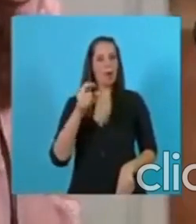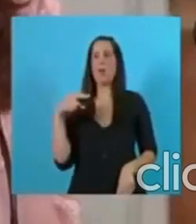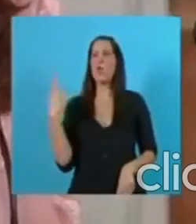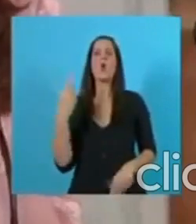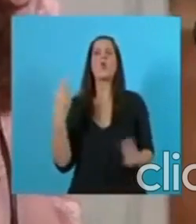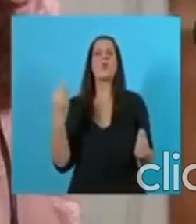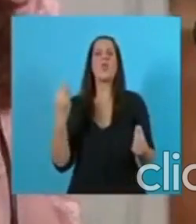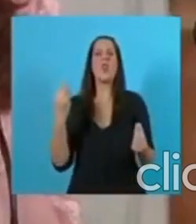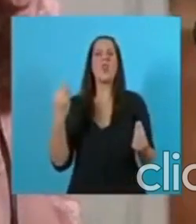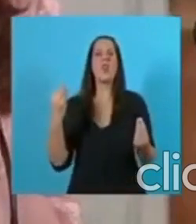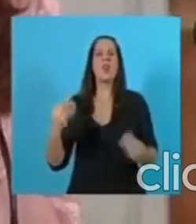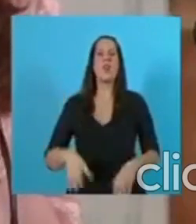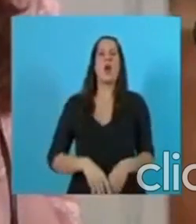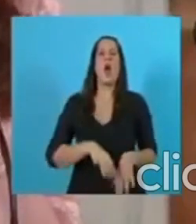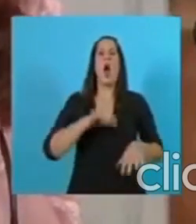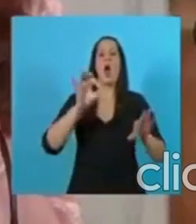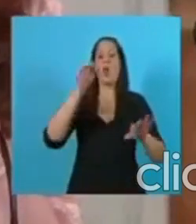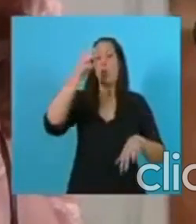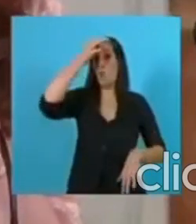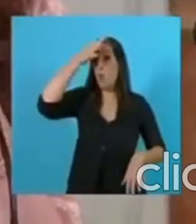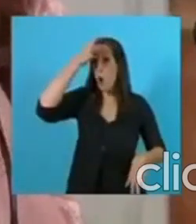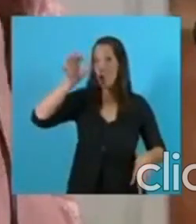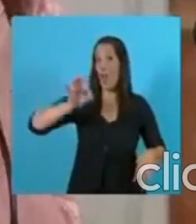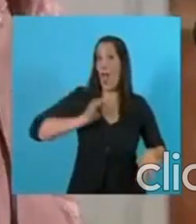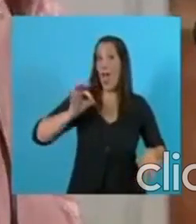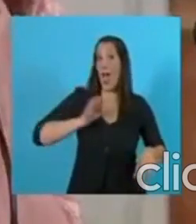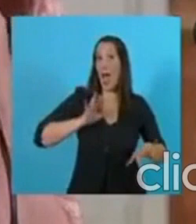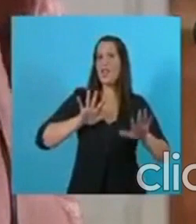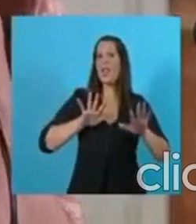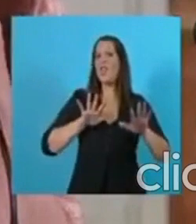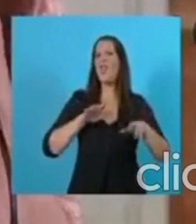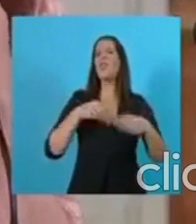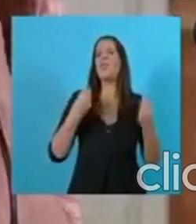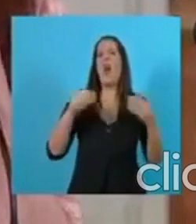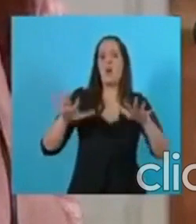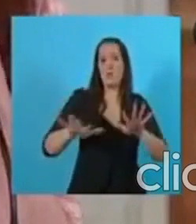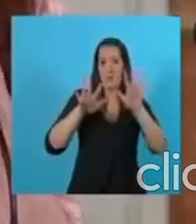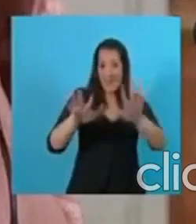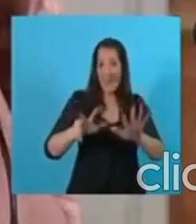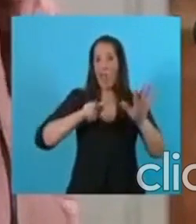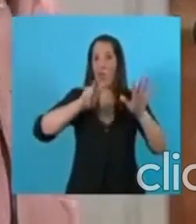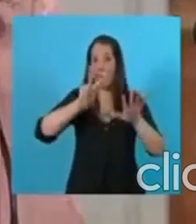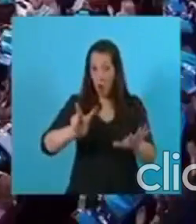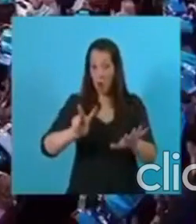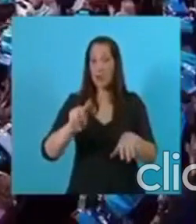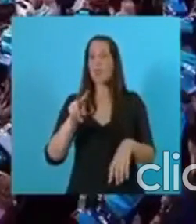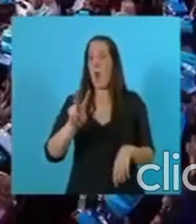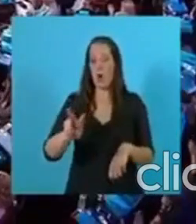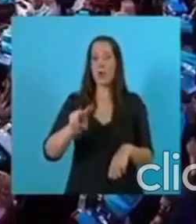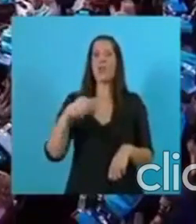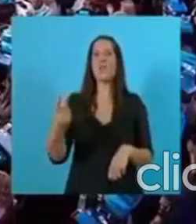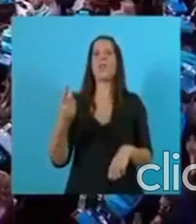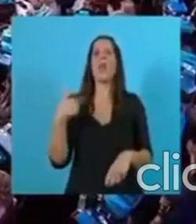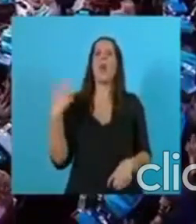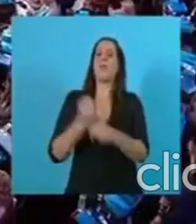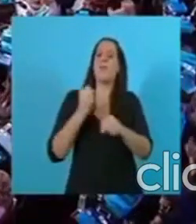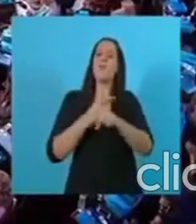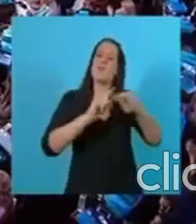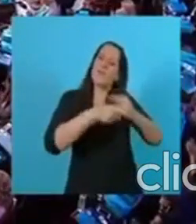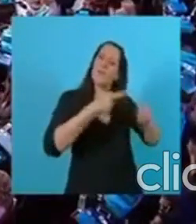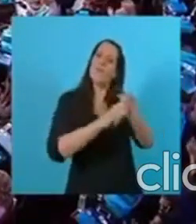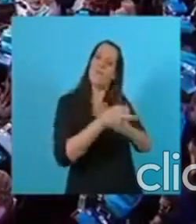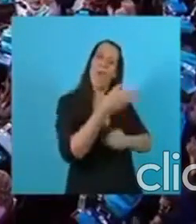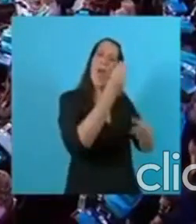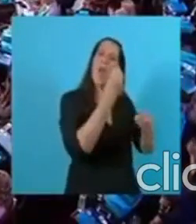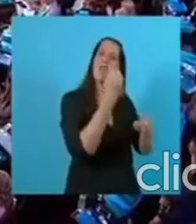en nuestro 12º año de paritarias libres consecutivas, donde trabajadores